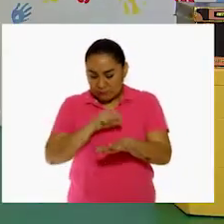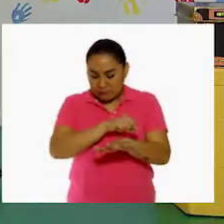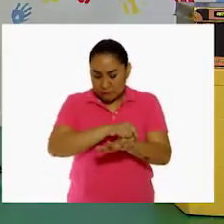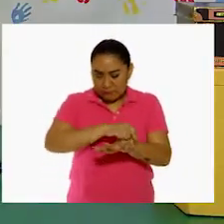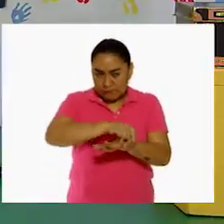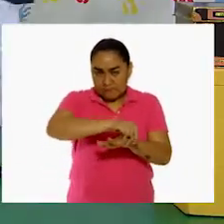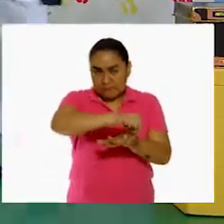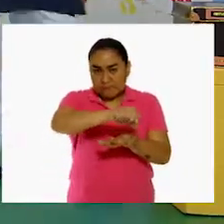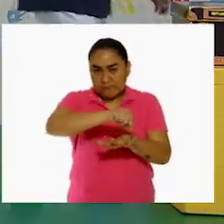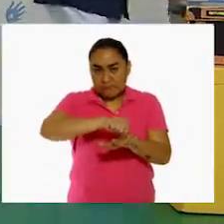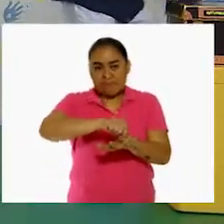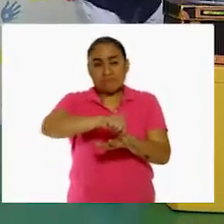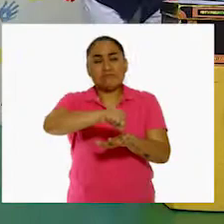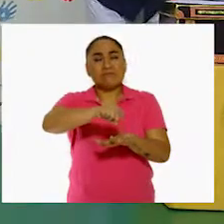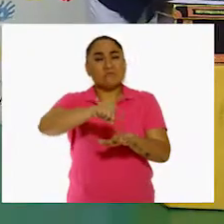Ok, vamos a marcarla.